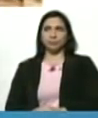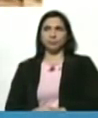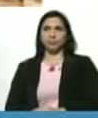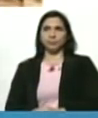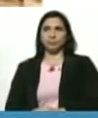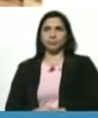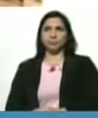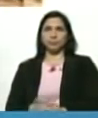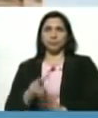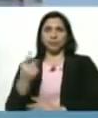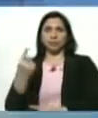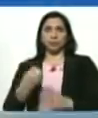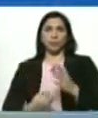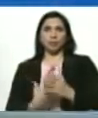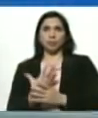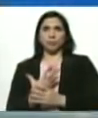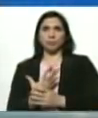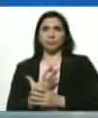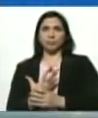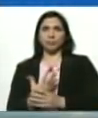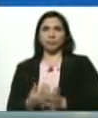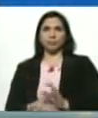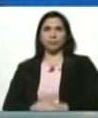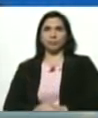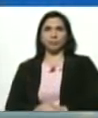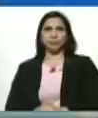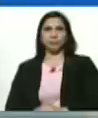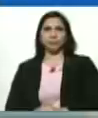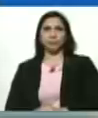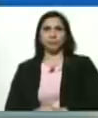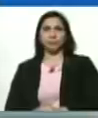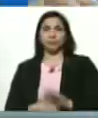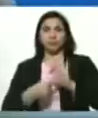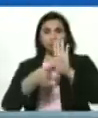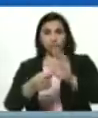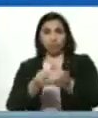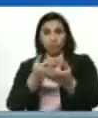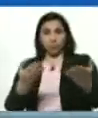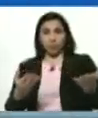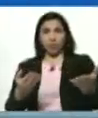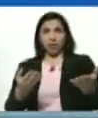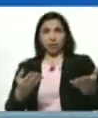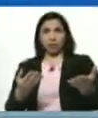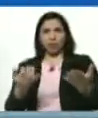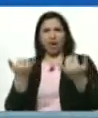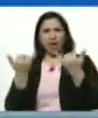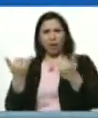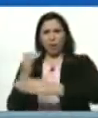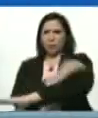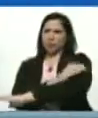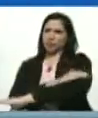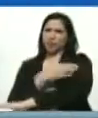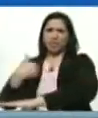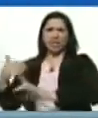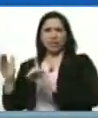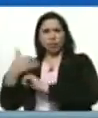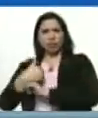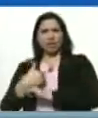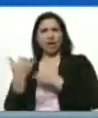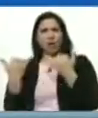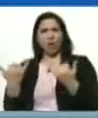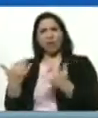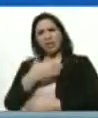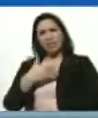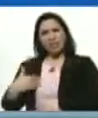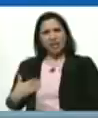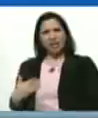21 de mayo muestro esto porque ellos ahora se quieren esconder ellos ahora quieren